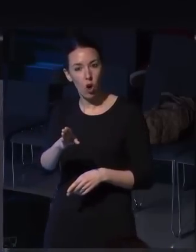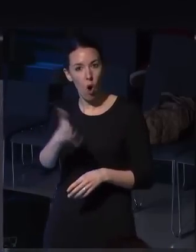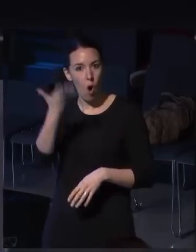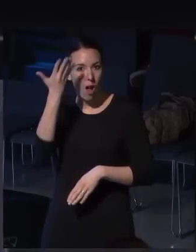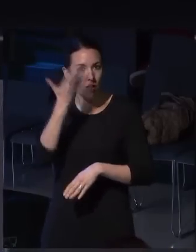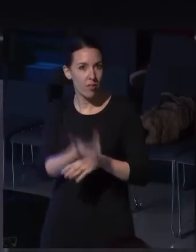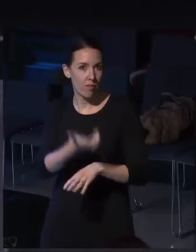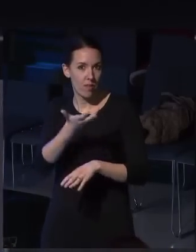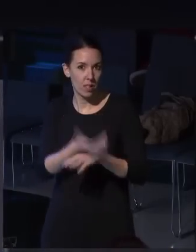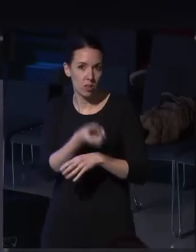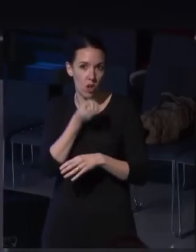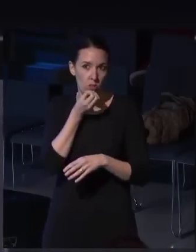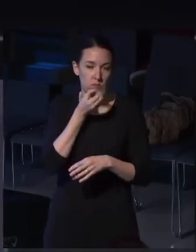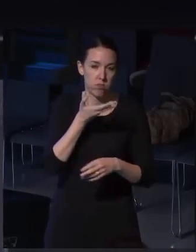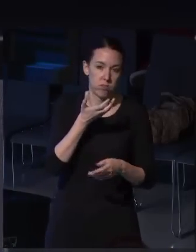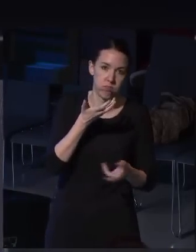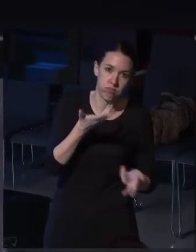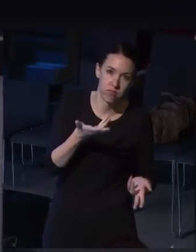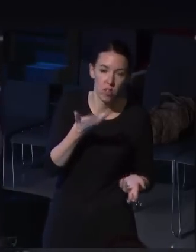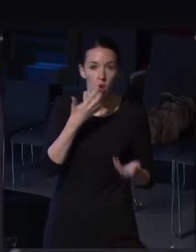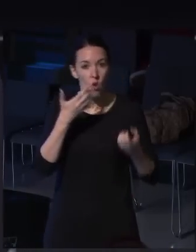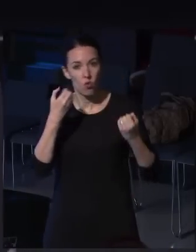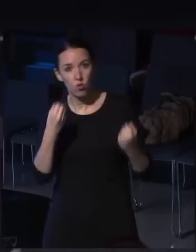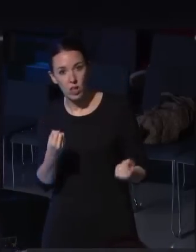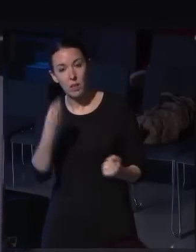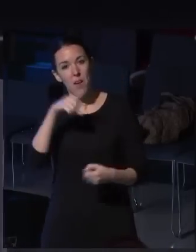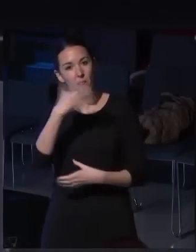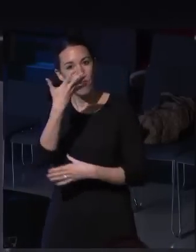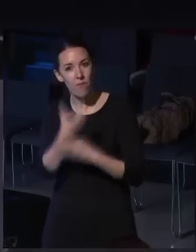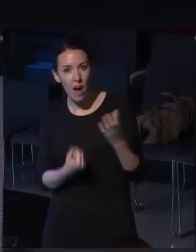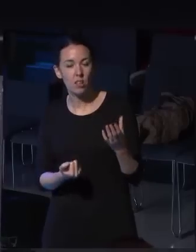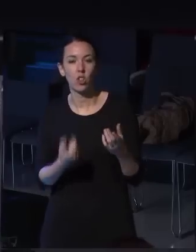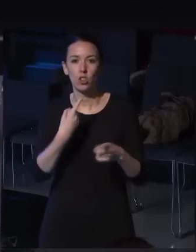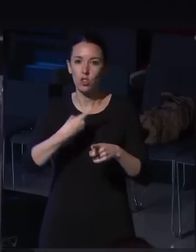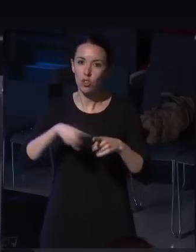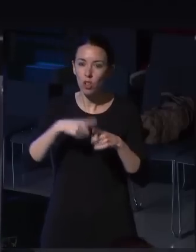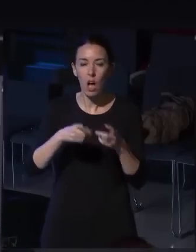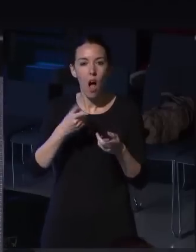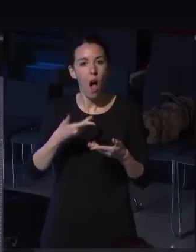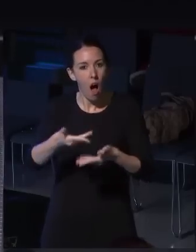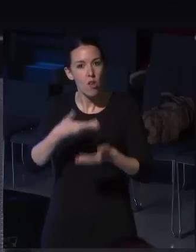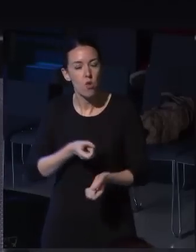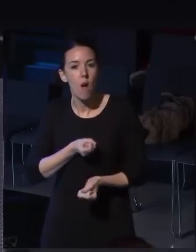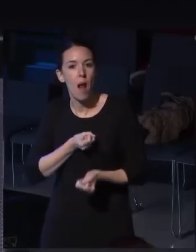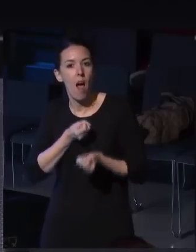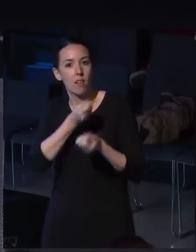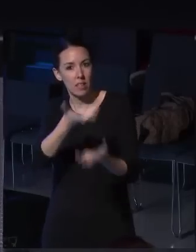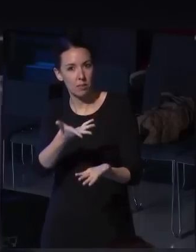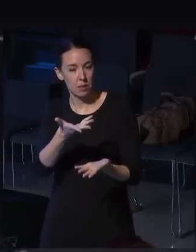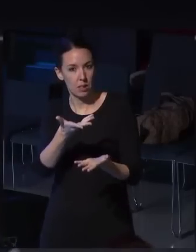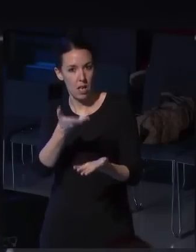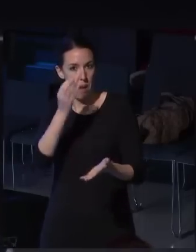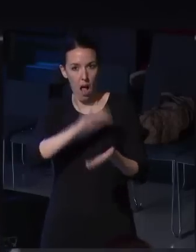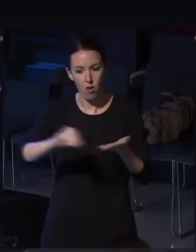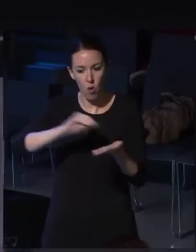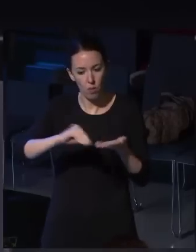muchas veces no está, hay una fuerza, a veces... También los fallos, las imperfecciones ayudan a transmitir cosas que a lo mejor el compositor o la banda quiere transmitir